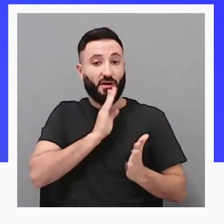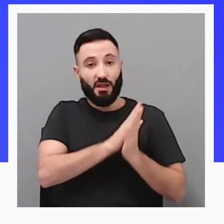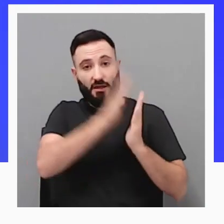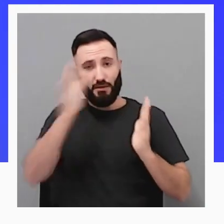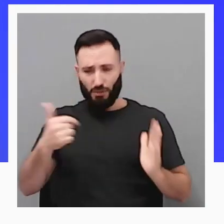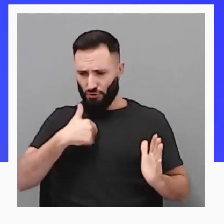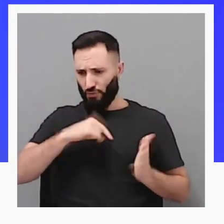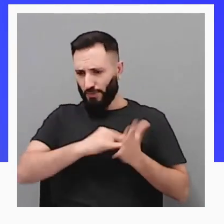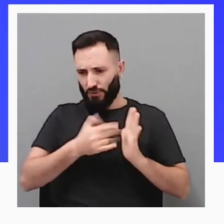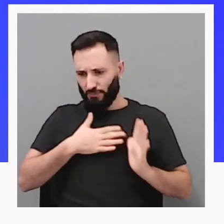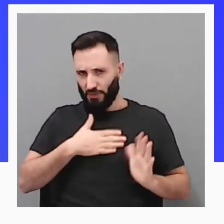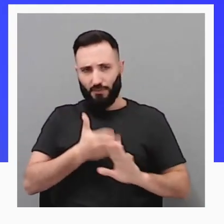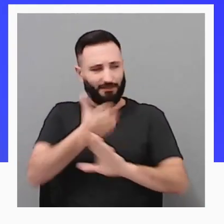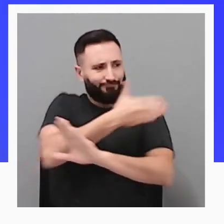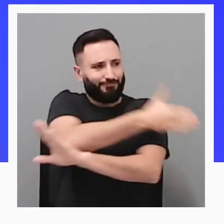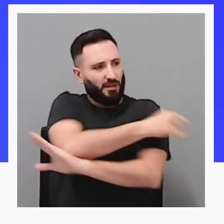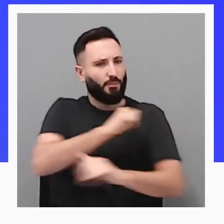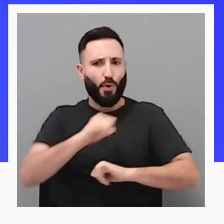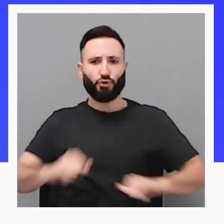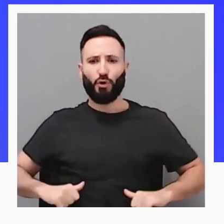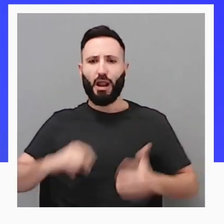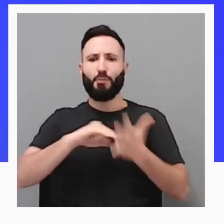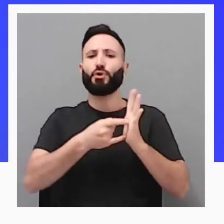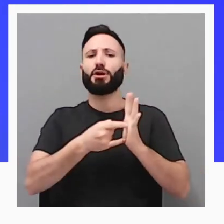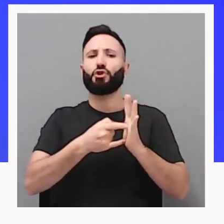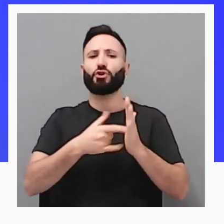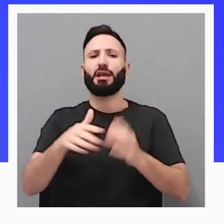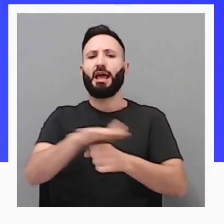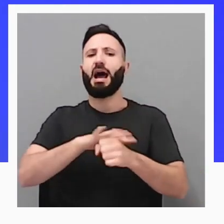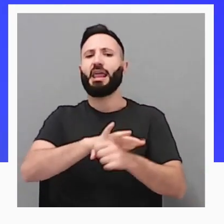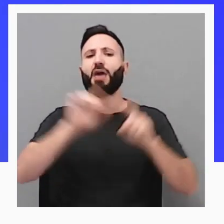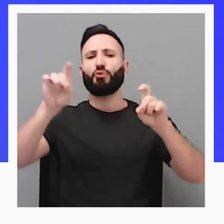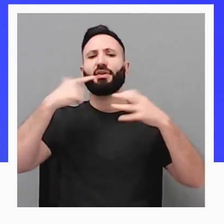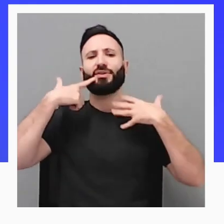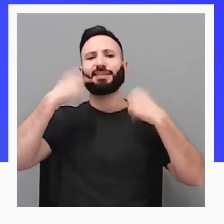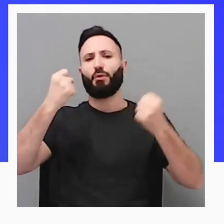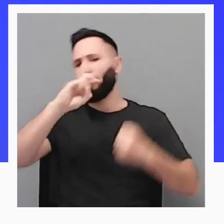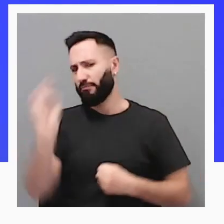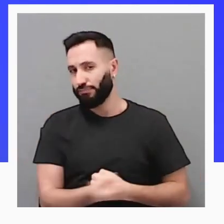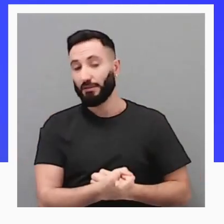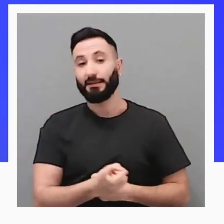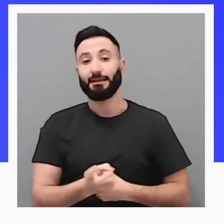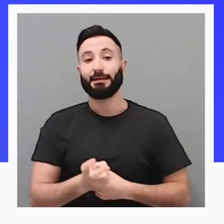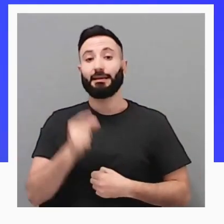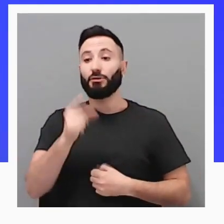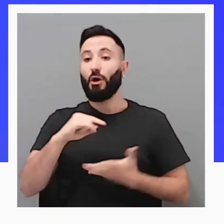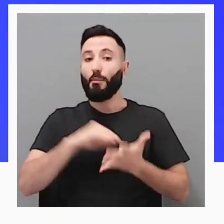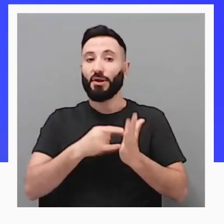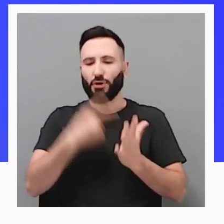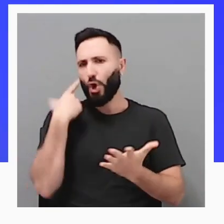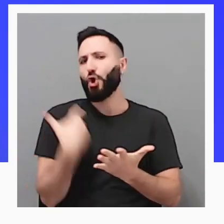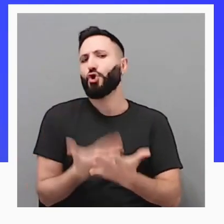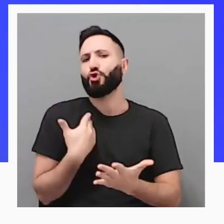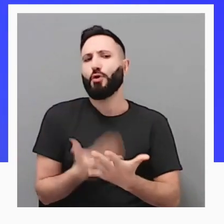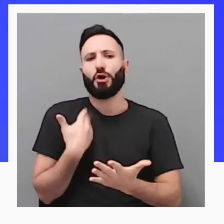y centenas de proyectos en Portugal que están en área de educación, de salud, lo que sea, que se han comprobado desde el punto de